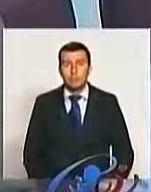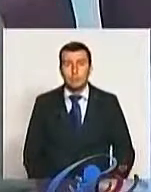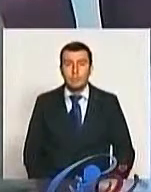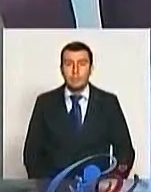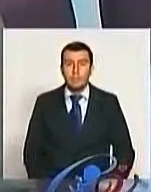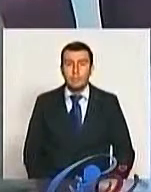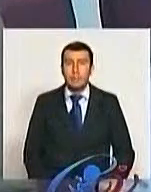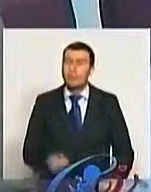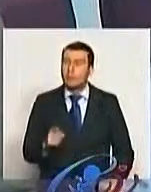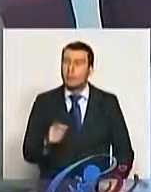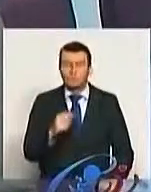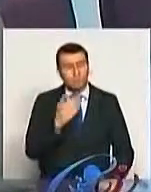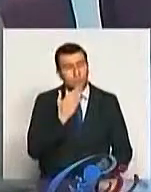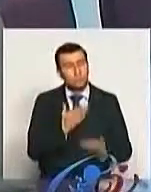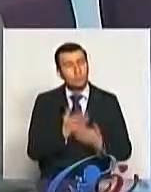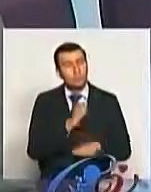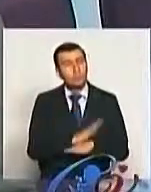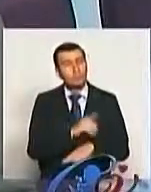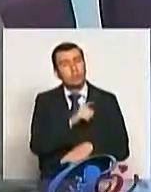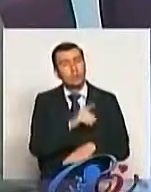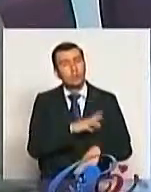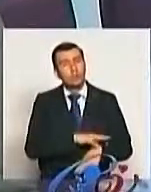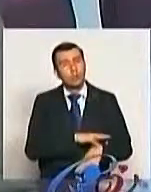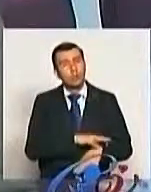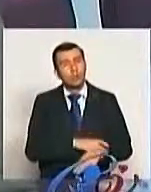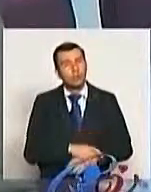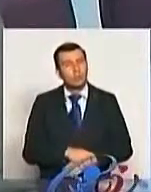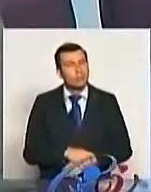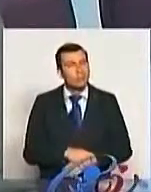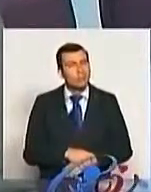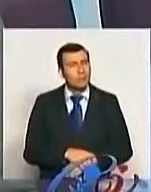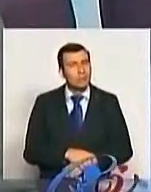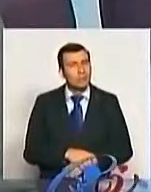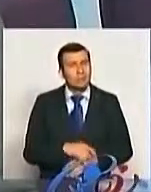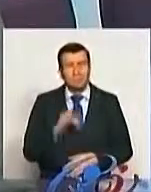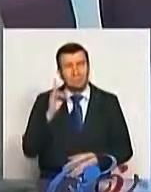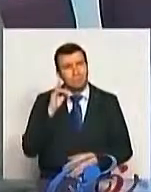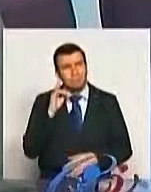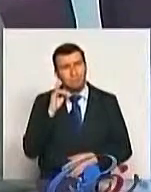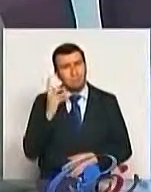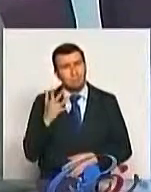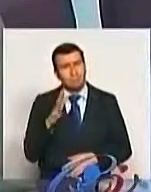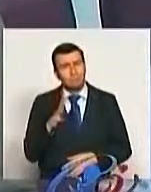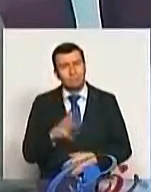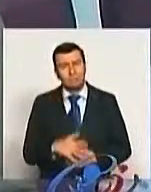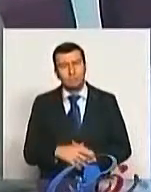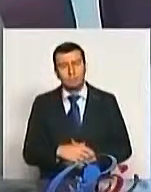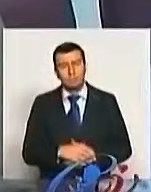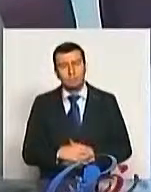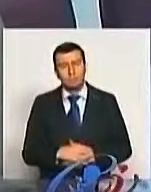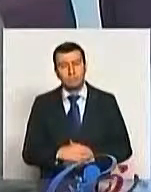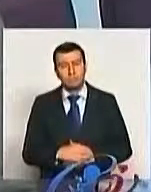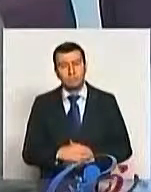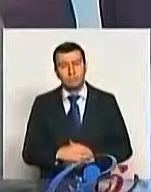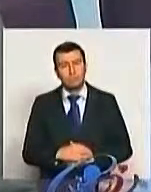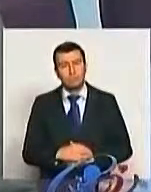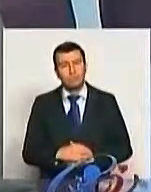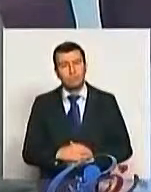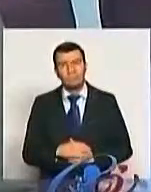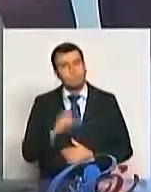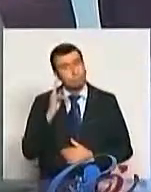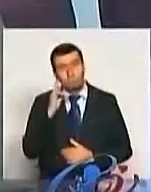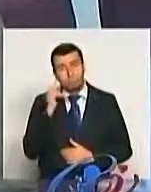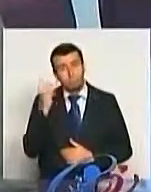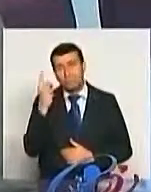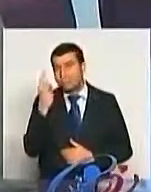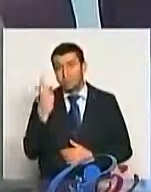doctor. Lo que pasa es que tengo un caso de una fibrosis. Quería saber qué es eso.